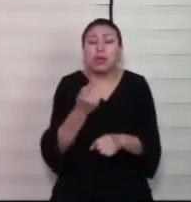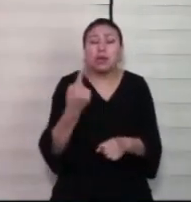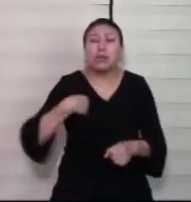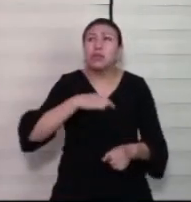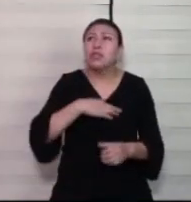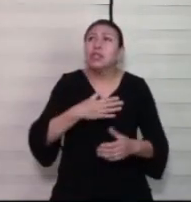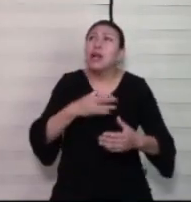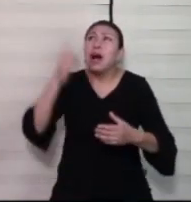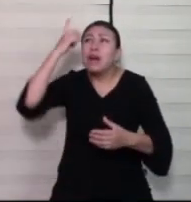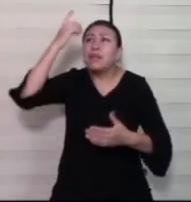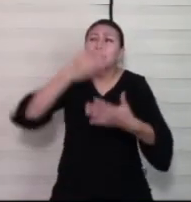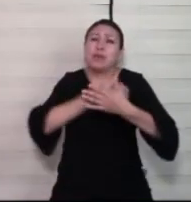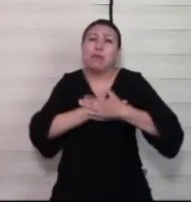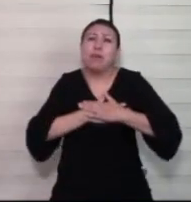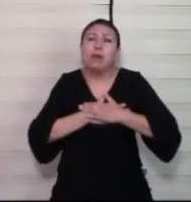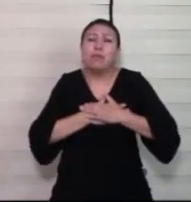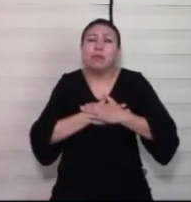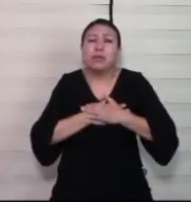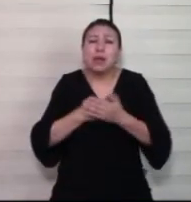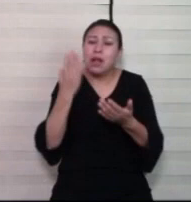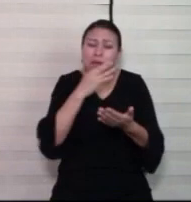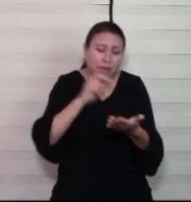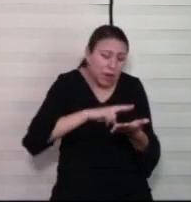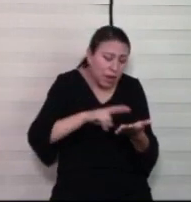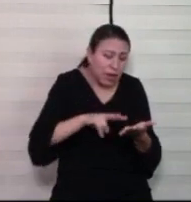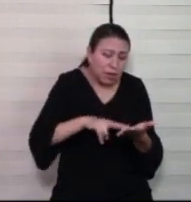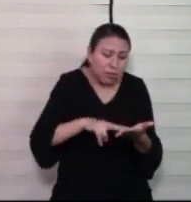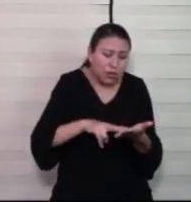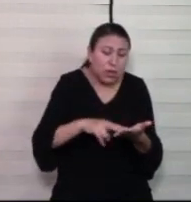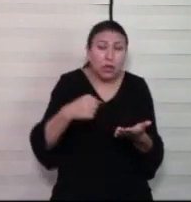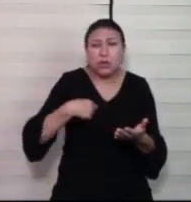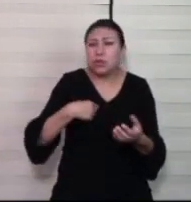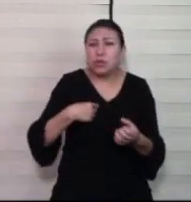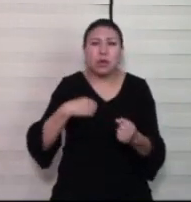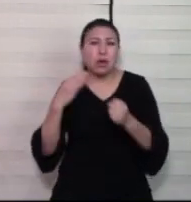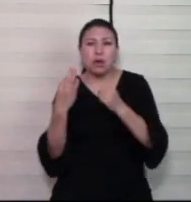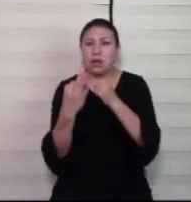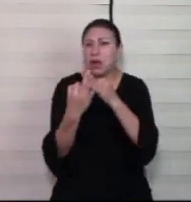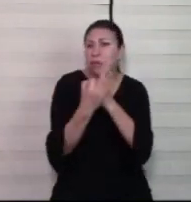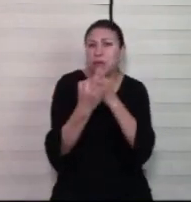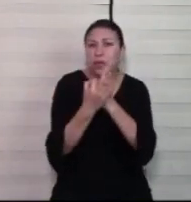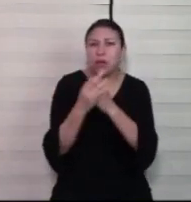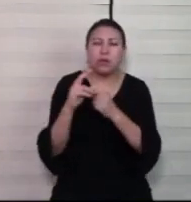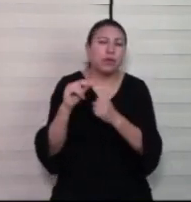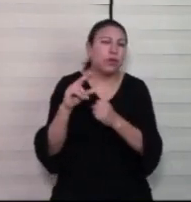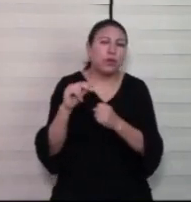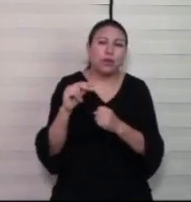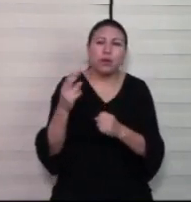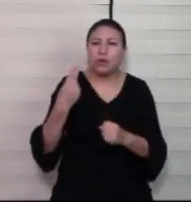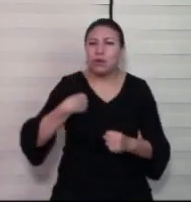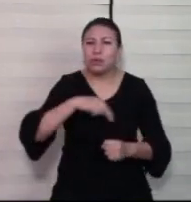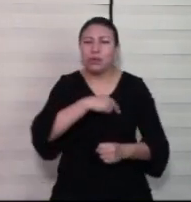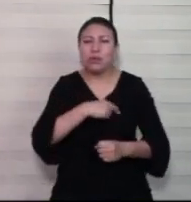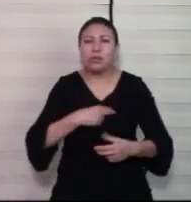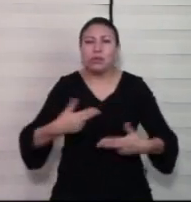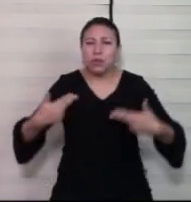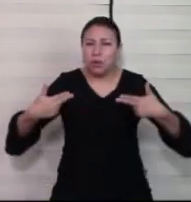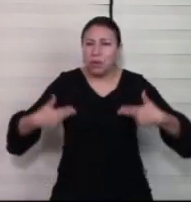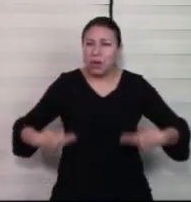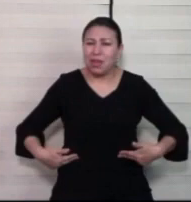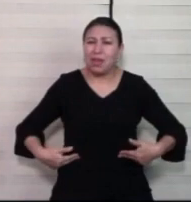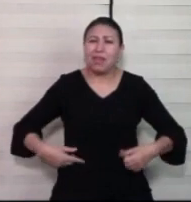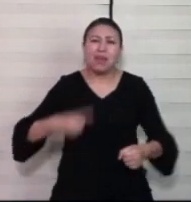oramos, eso nunca nos va a hacer nada. No, no, no. Somos parte de una humanidad todavía enferma,